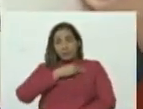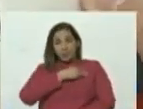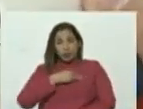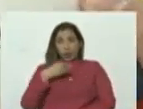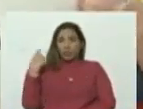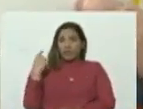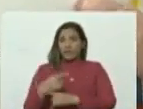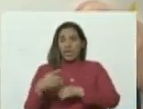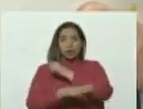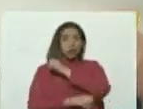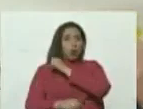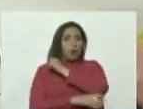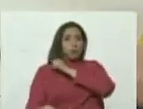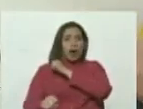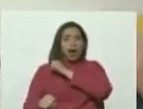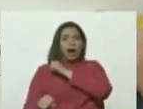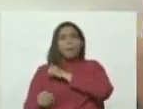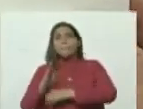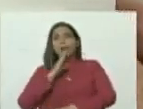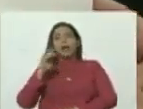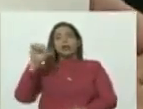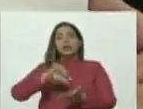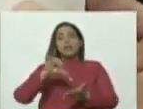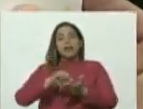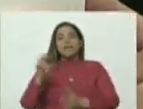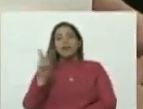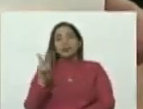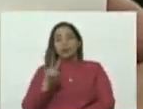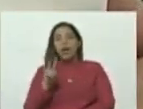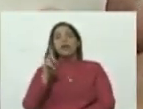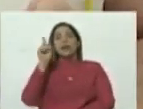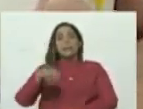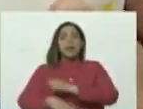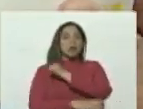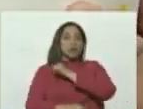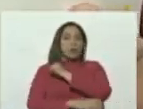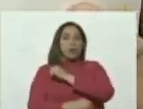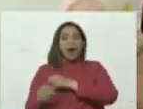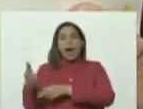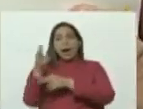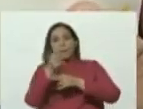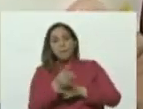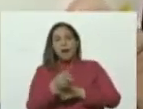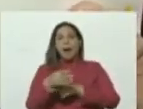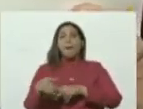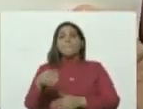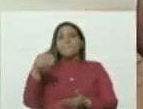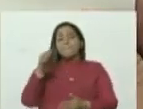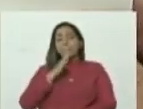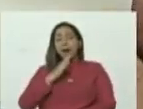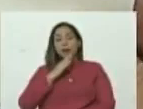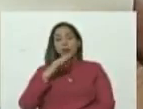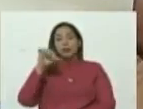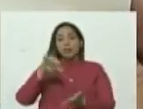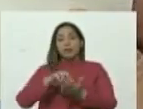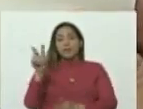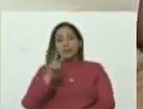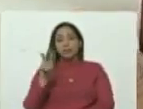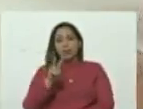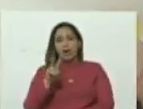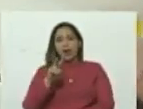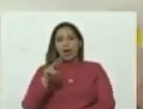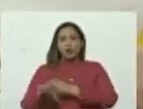robar las bóvedas del Banco Central de Venezuela, de robar el parque de armas del Banco Central de Venezuela, de hacerse con 140 mil